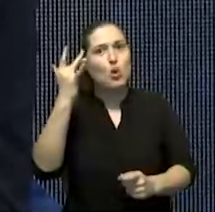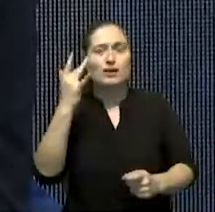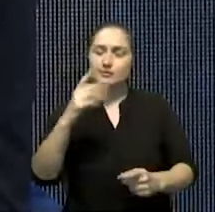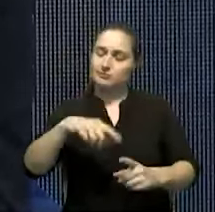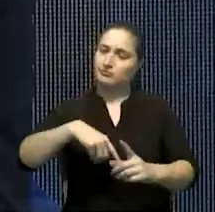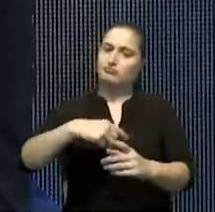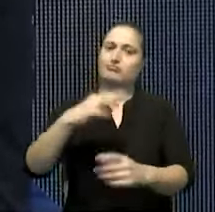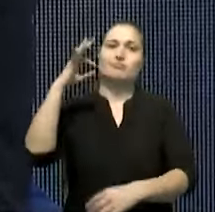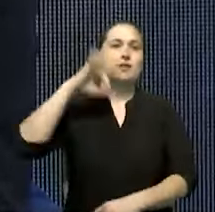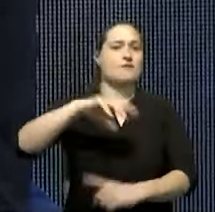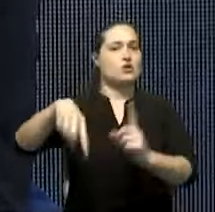tomando Sabiendo las consecuencias